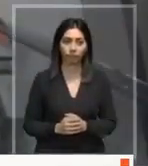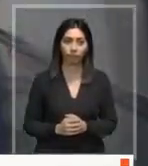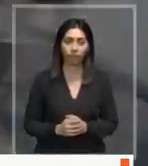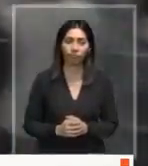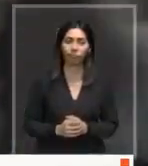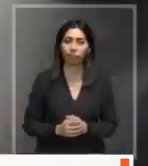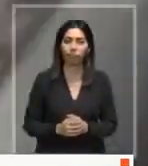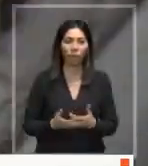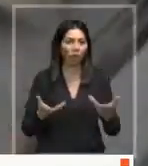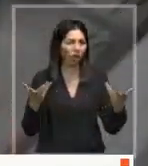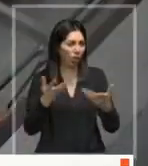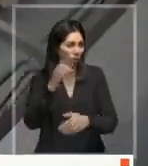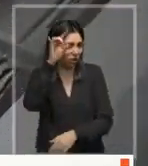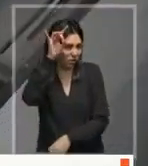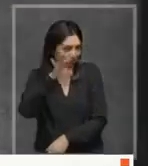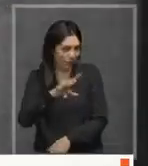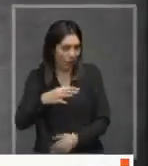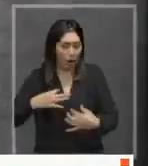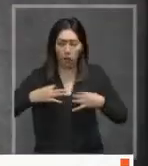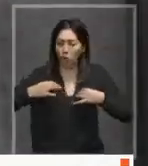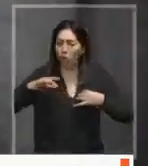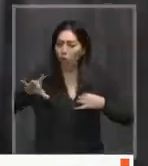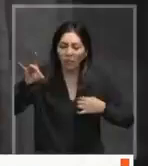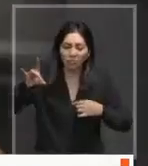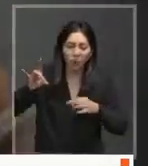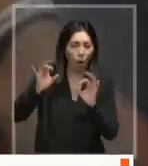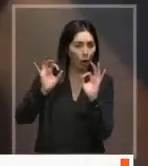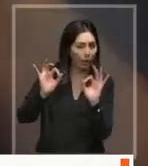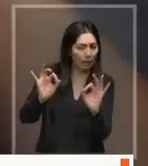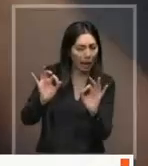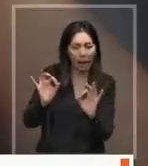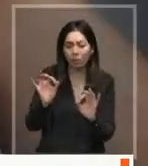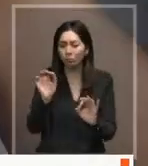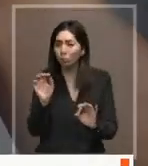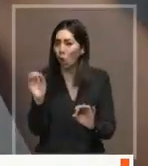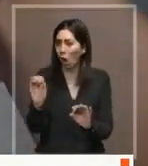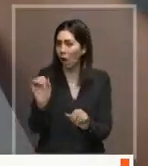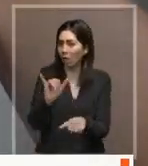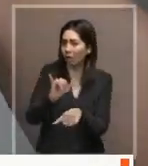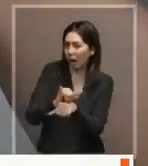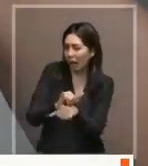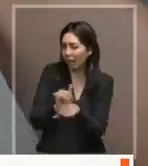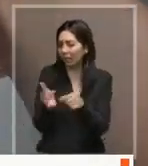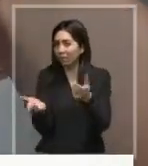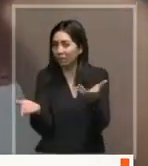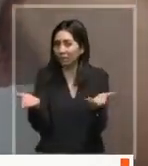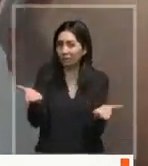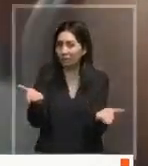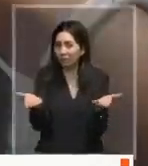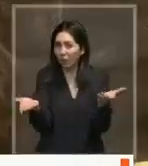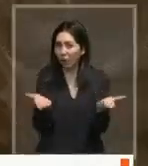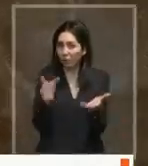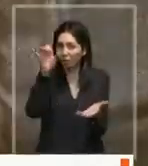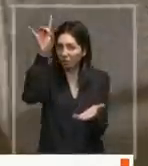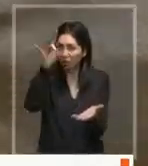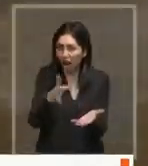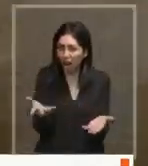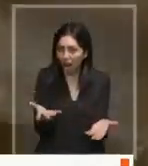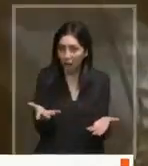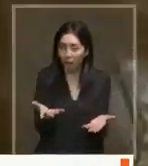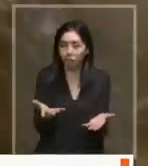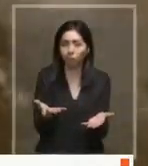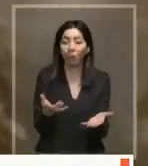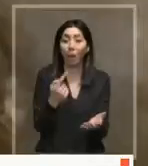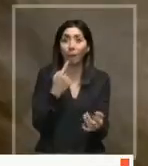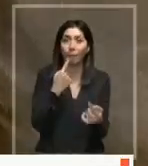¿Cómo saber si lo que compramos es original o si el producto corresponde a la calidad que asociamos con la marca? Preguntas que